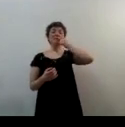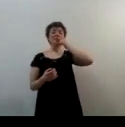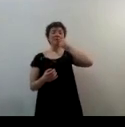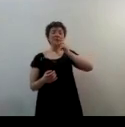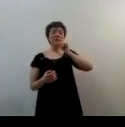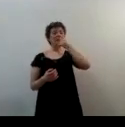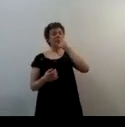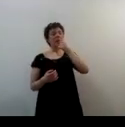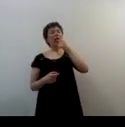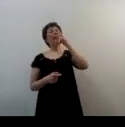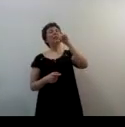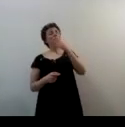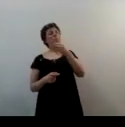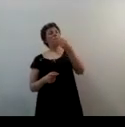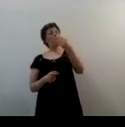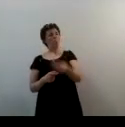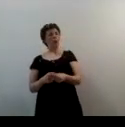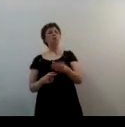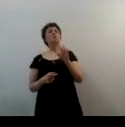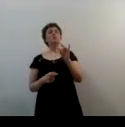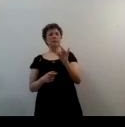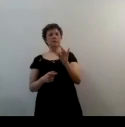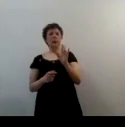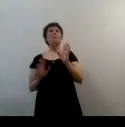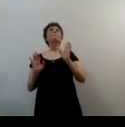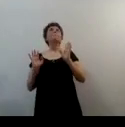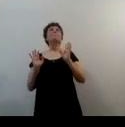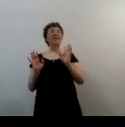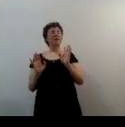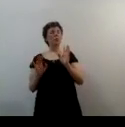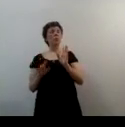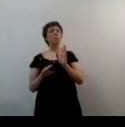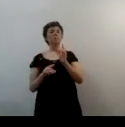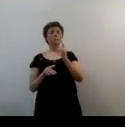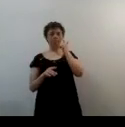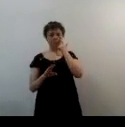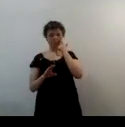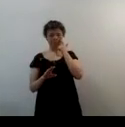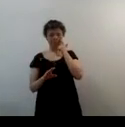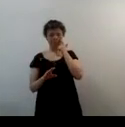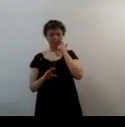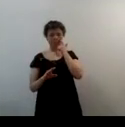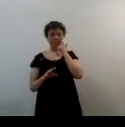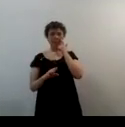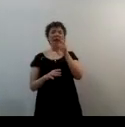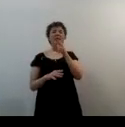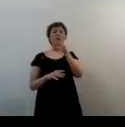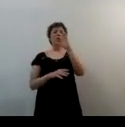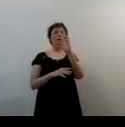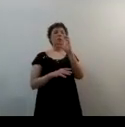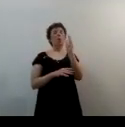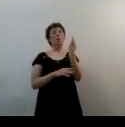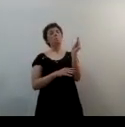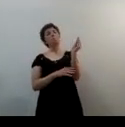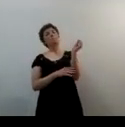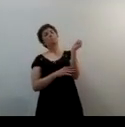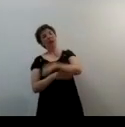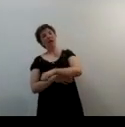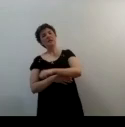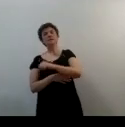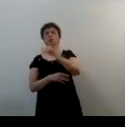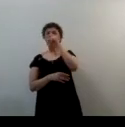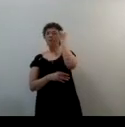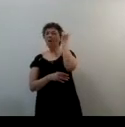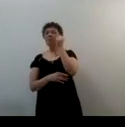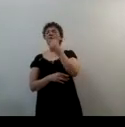también es buen alimento, pero ahí hay un detallito. Tienen un poquito más de carbohidrato que una almendra, una avellana, una nuez, o sea que hay que